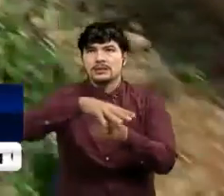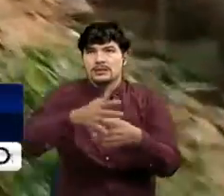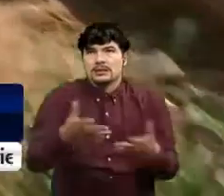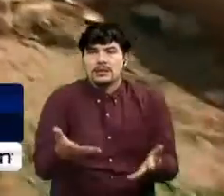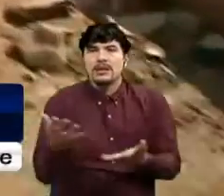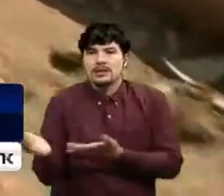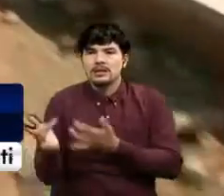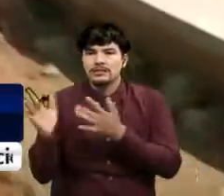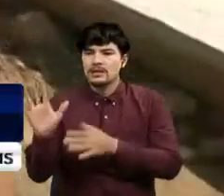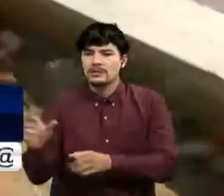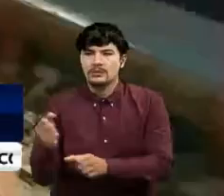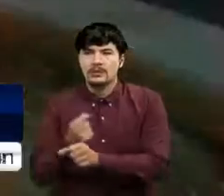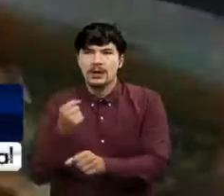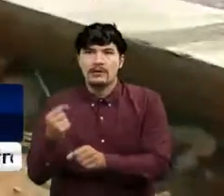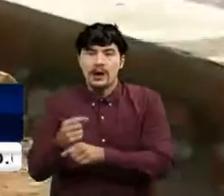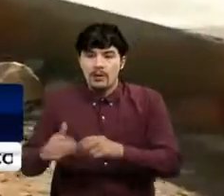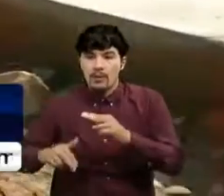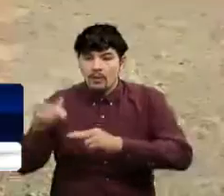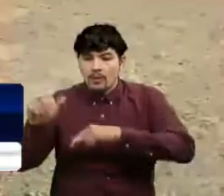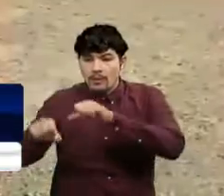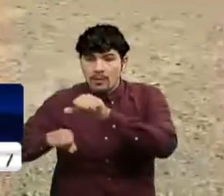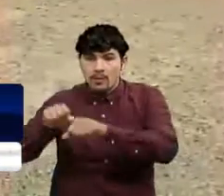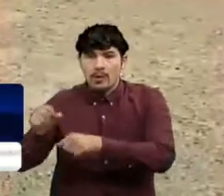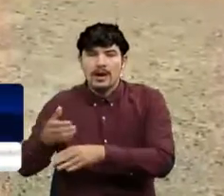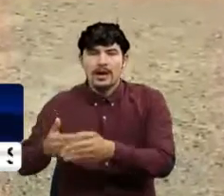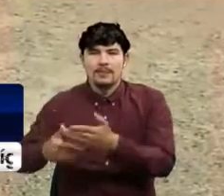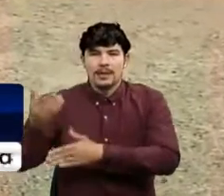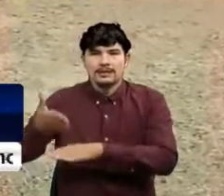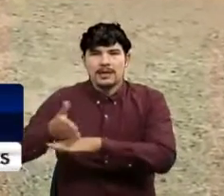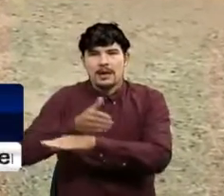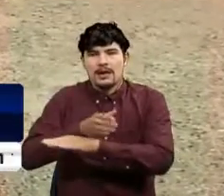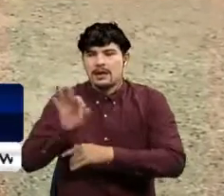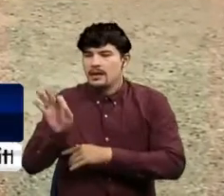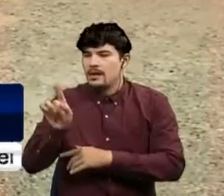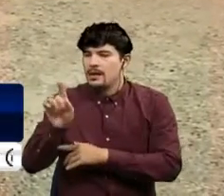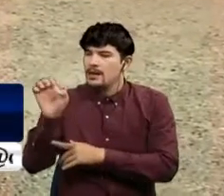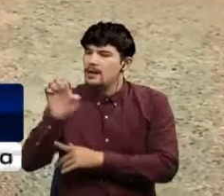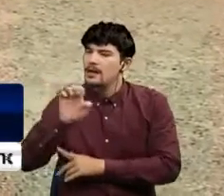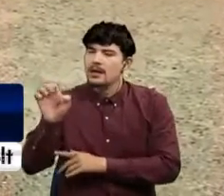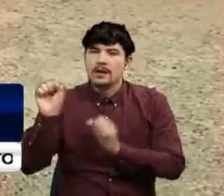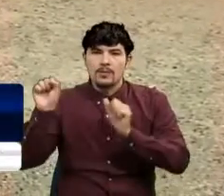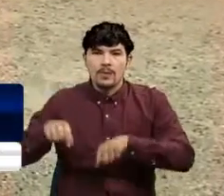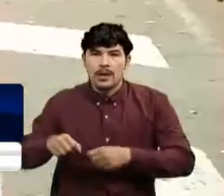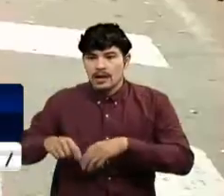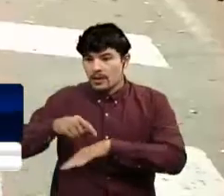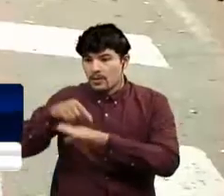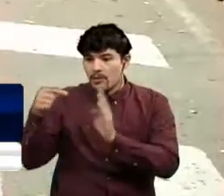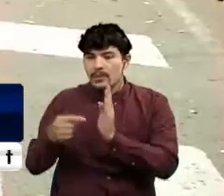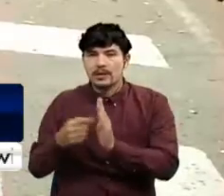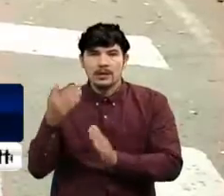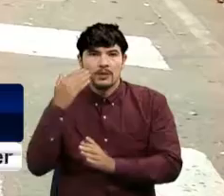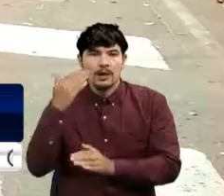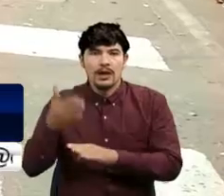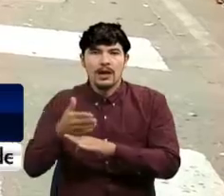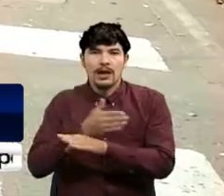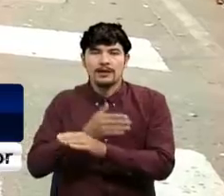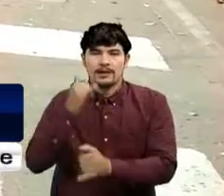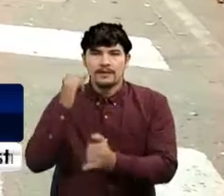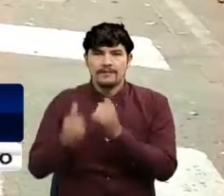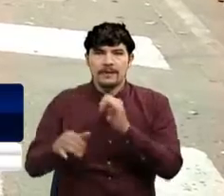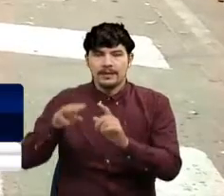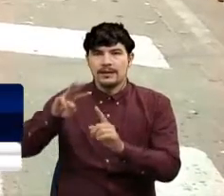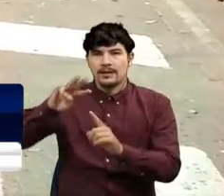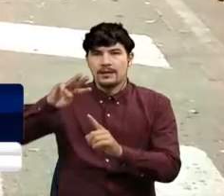espera que los trabajos de esta obra inicien antes del 31 de enero y se entreguen antes de finalizar el tercer